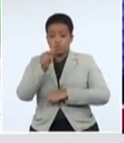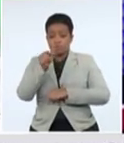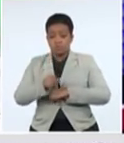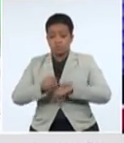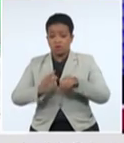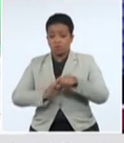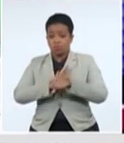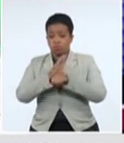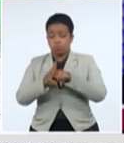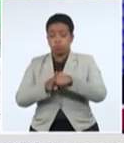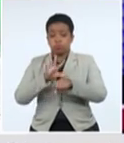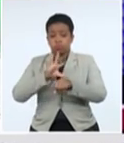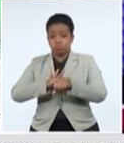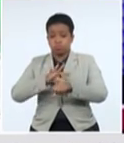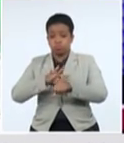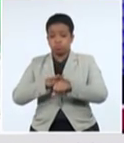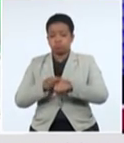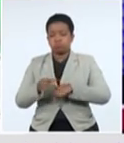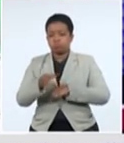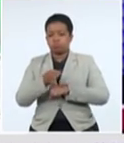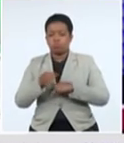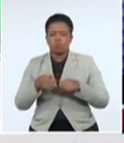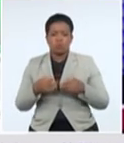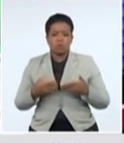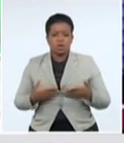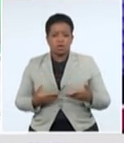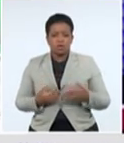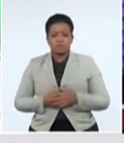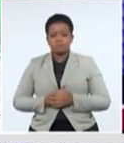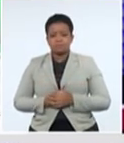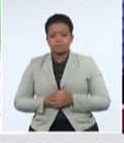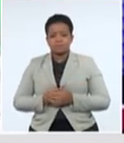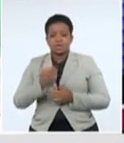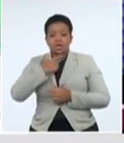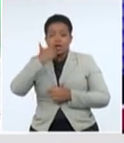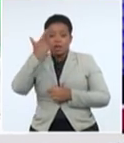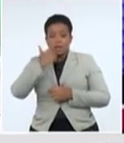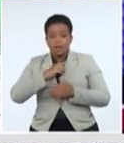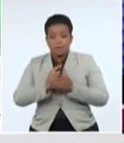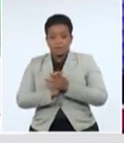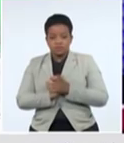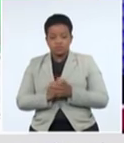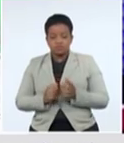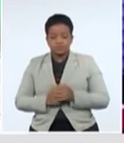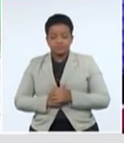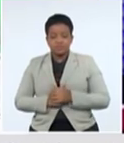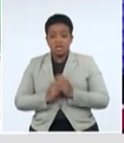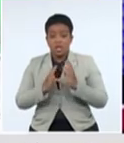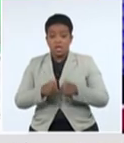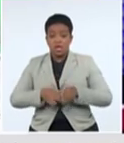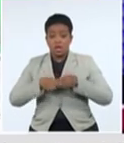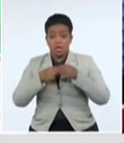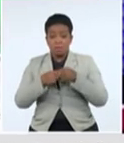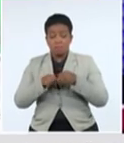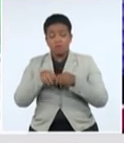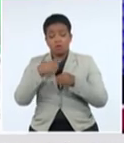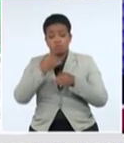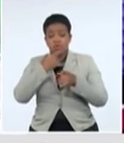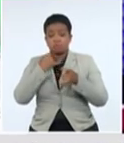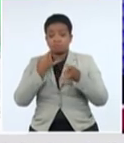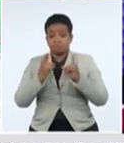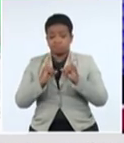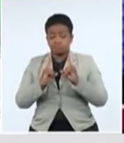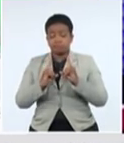COVID-19 que fallece del municipio Amancio Rodríguez. En Granma fallece una persona con